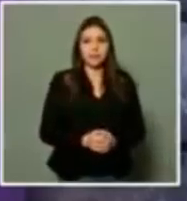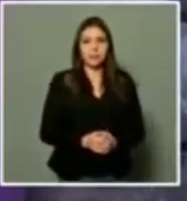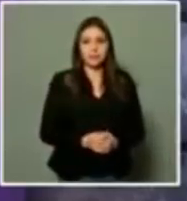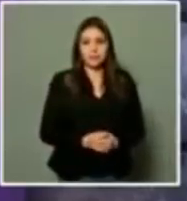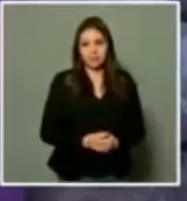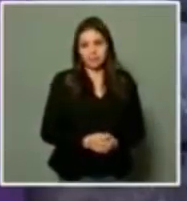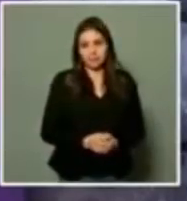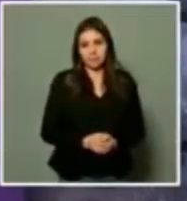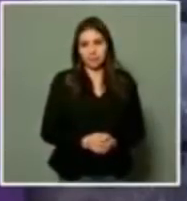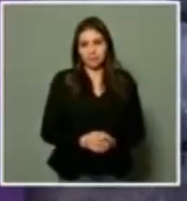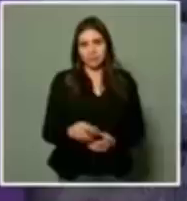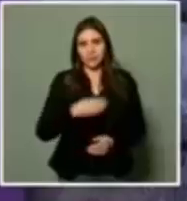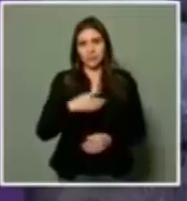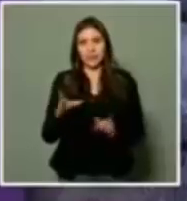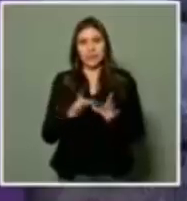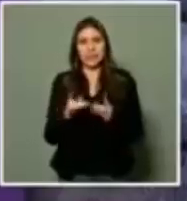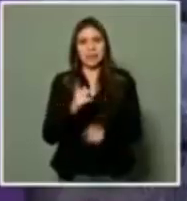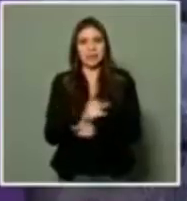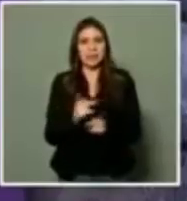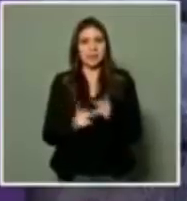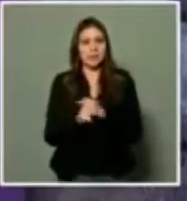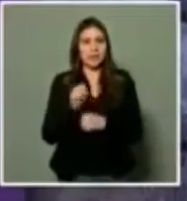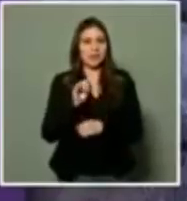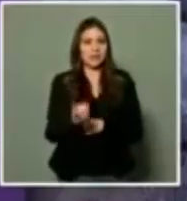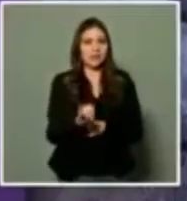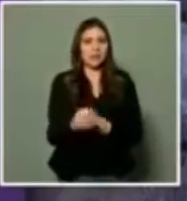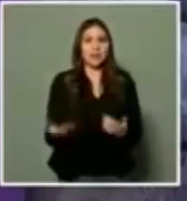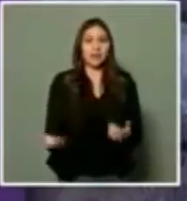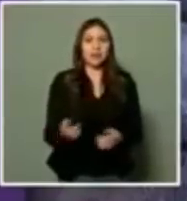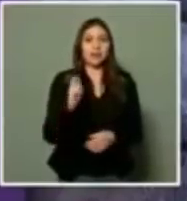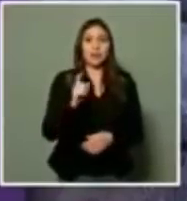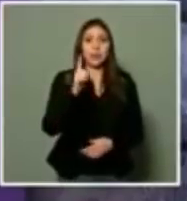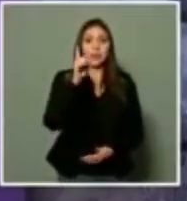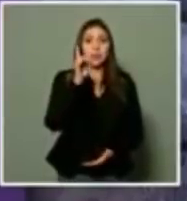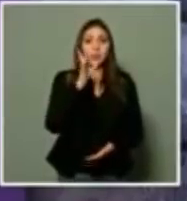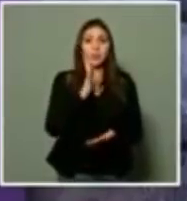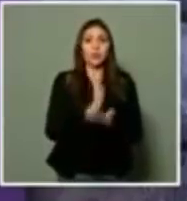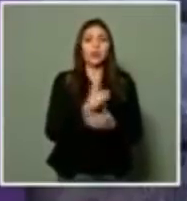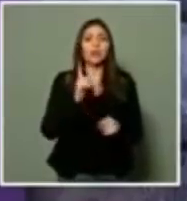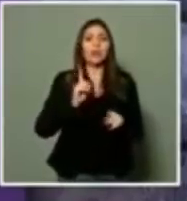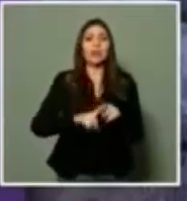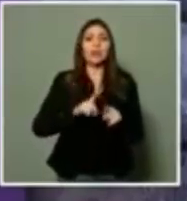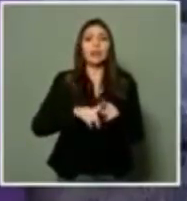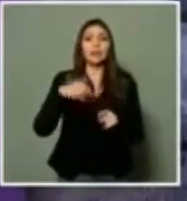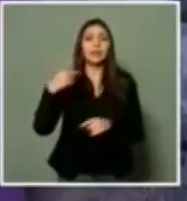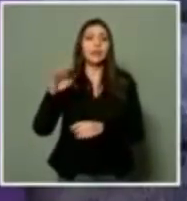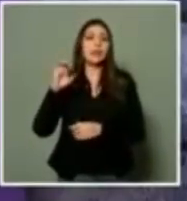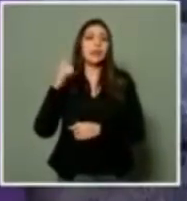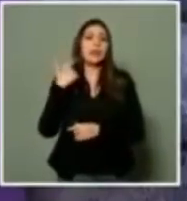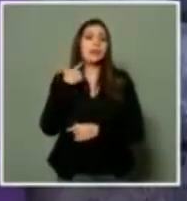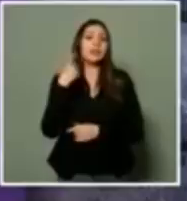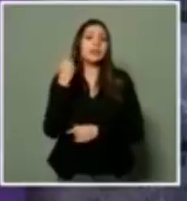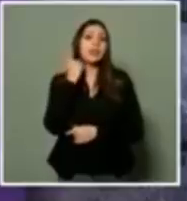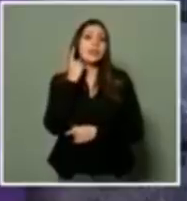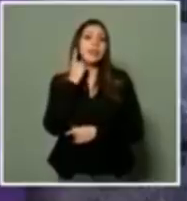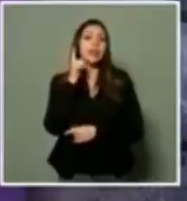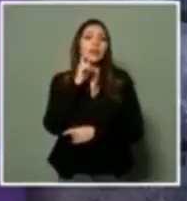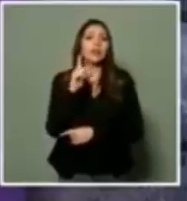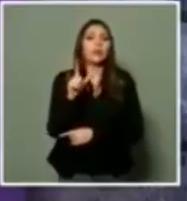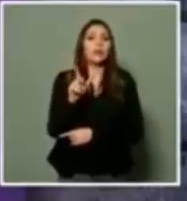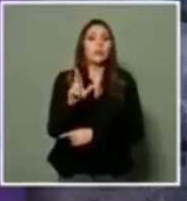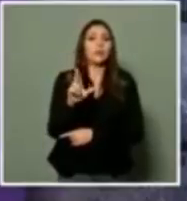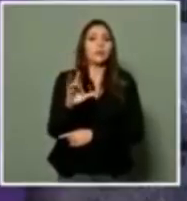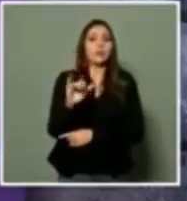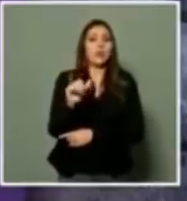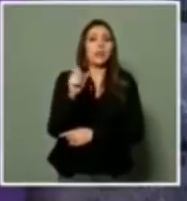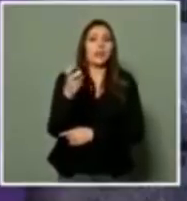Qué bueno que mencionas Prepa sí, Clara, porque la única aviadora que existía era tu exdiputada suplente, Lucía